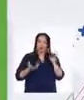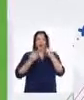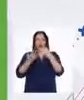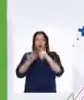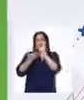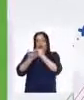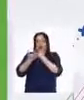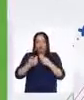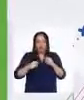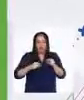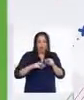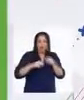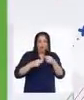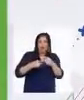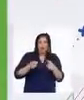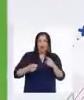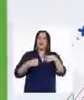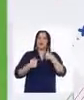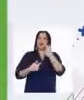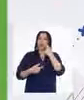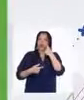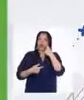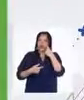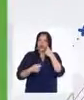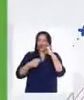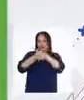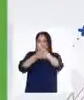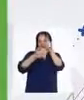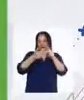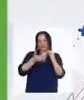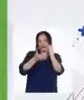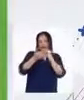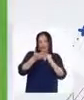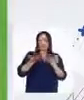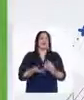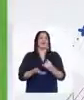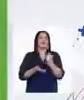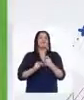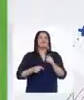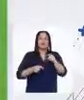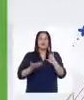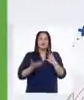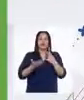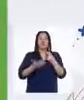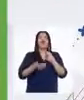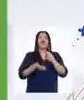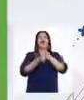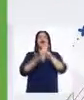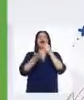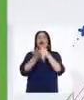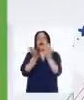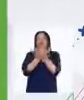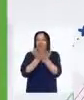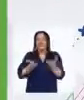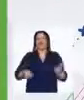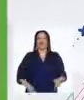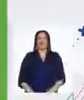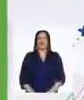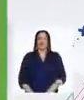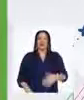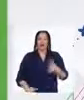digital como manual, lo pude conocer en diseño gráfico. Y en la Escuela de Bellas Artes fue como una liberación